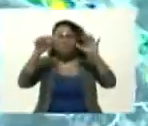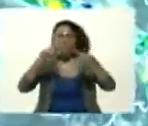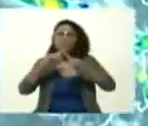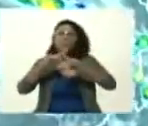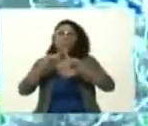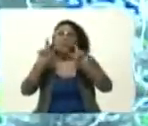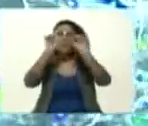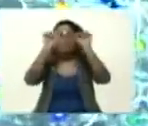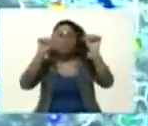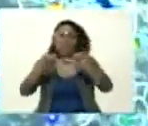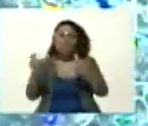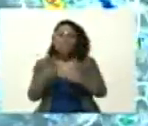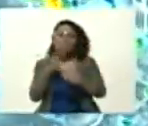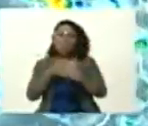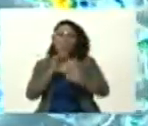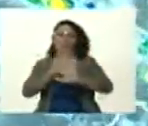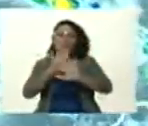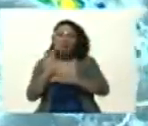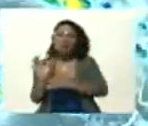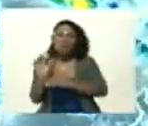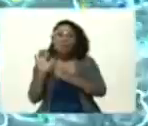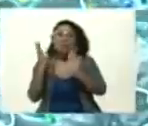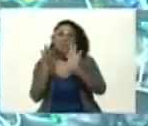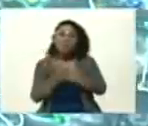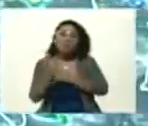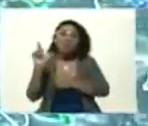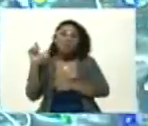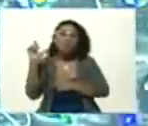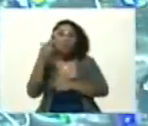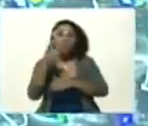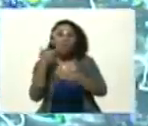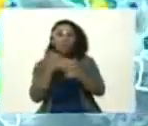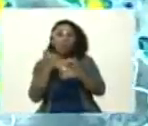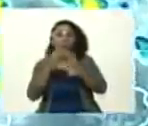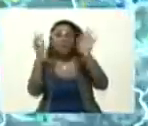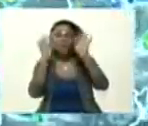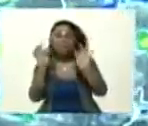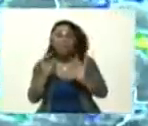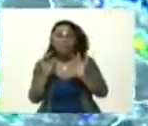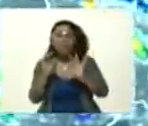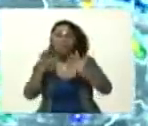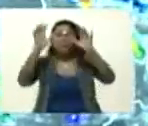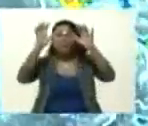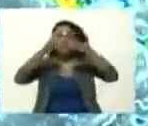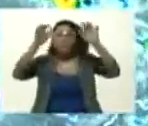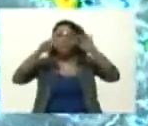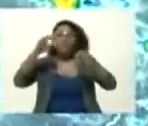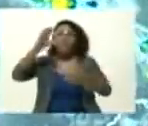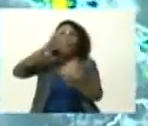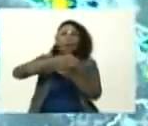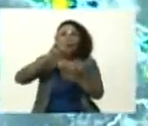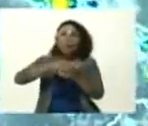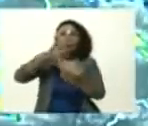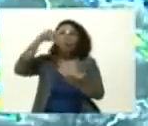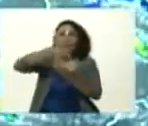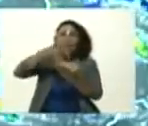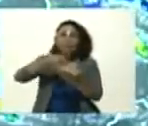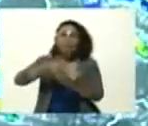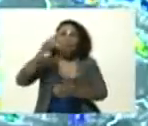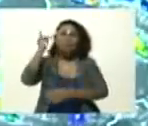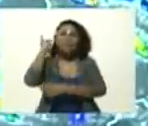el sistema principal se está yendo sobre Guárico. Igualmente precipitaciones sobre Aragua, Carabobo,